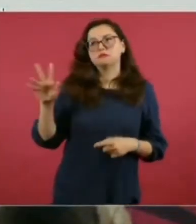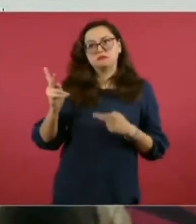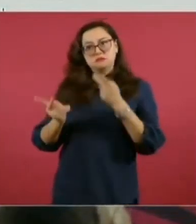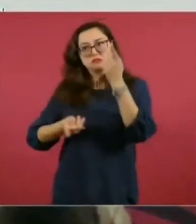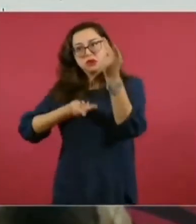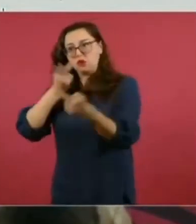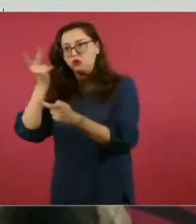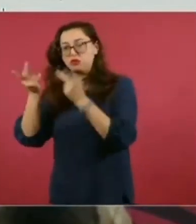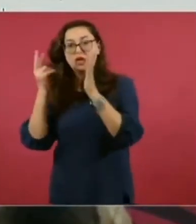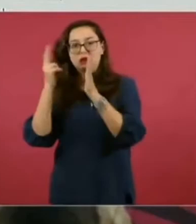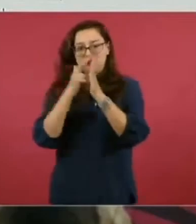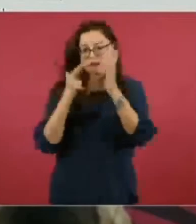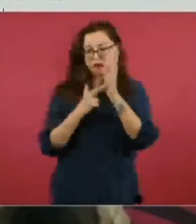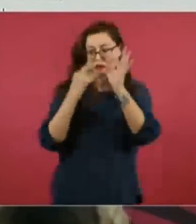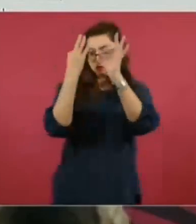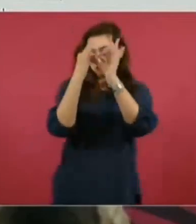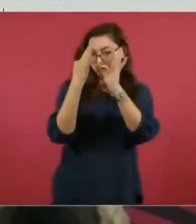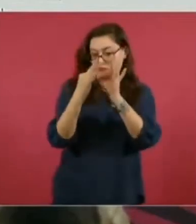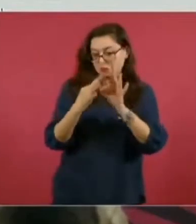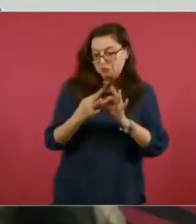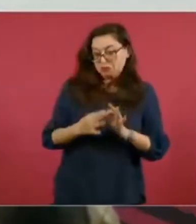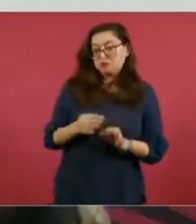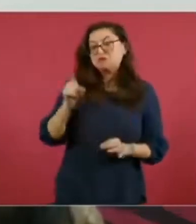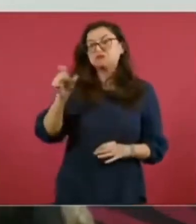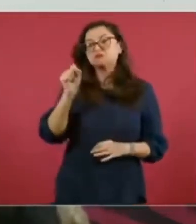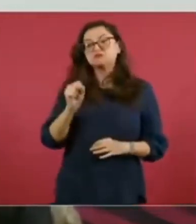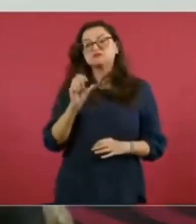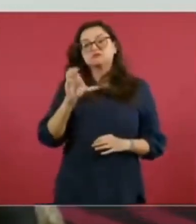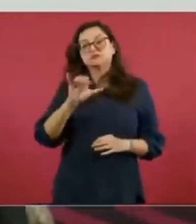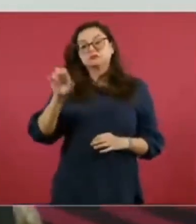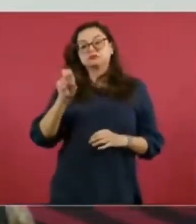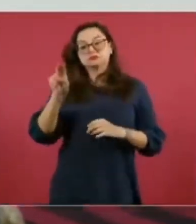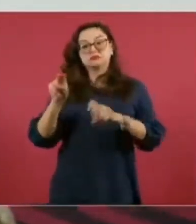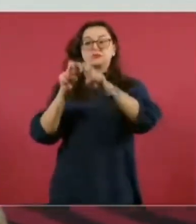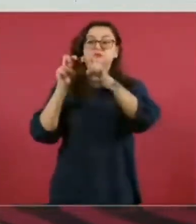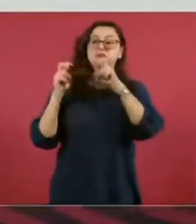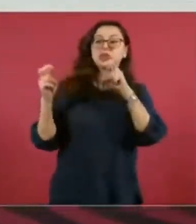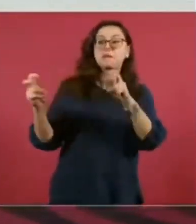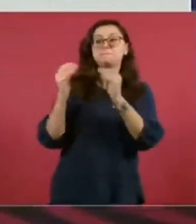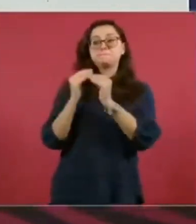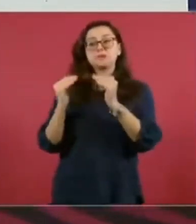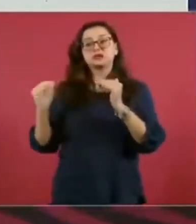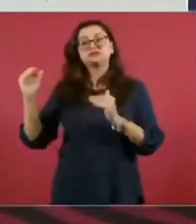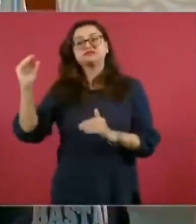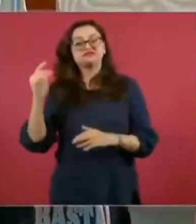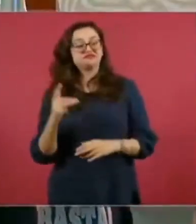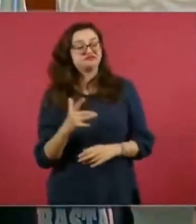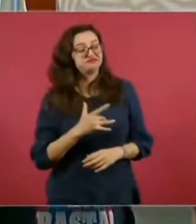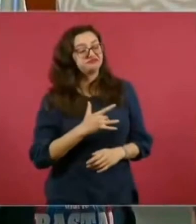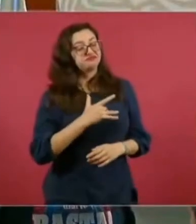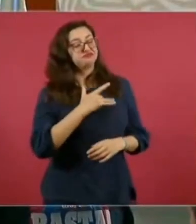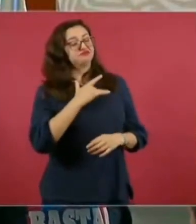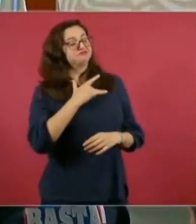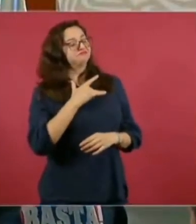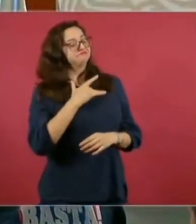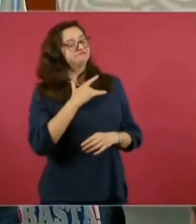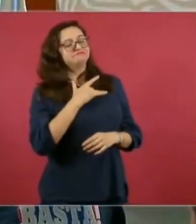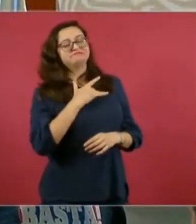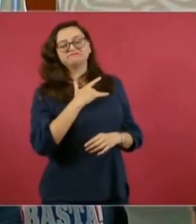los requisitos, los ministros de la Suprema Corte, demostrando su